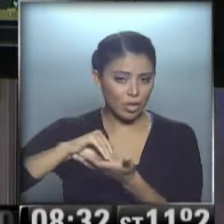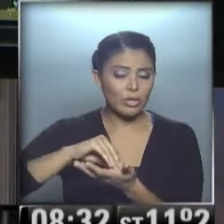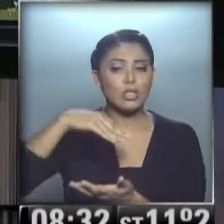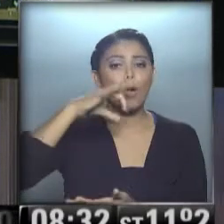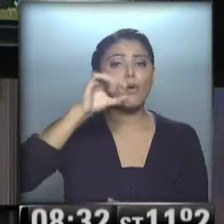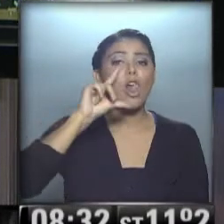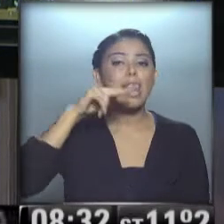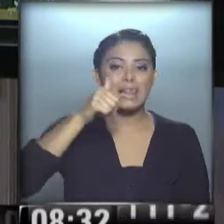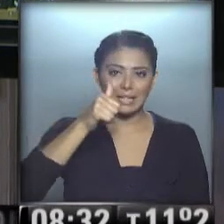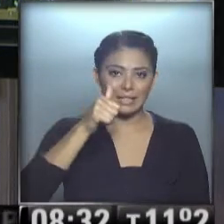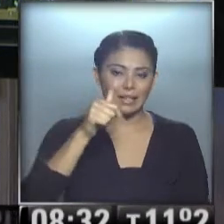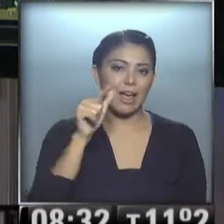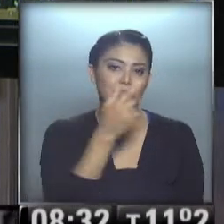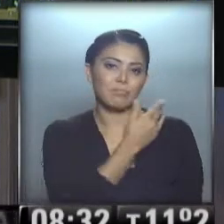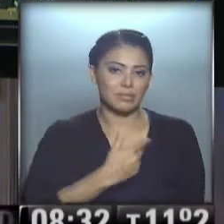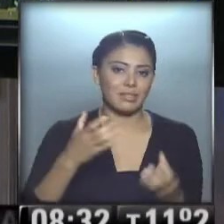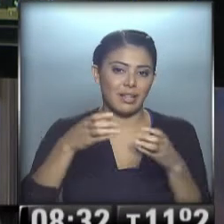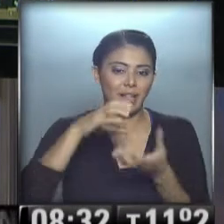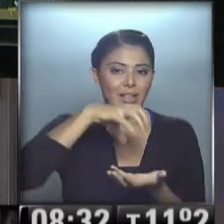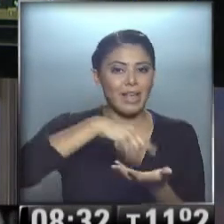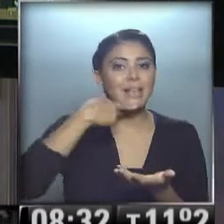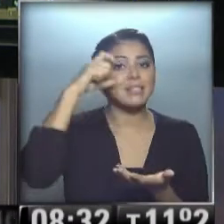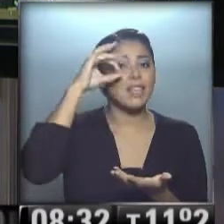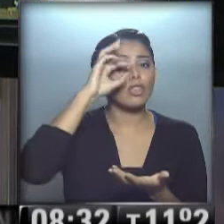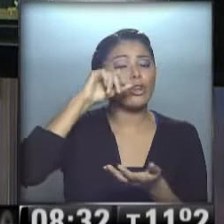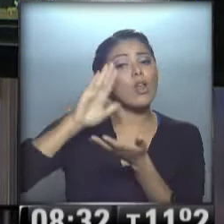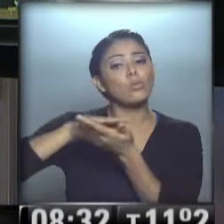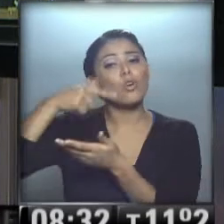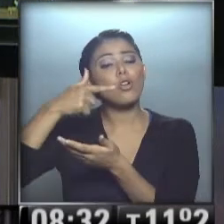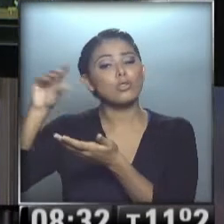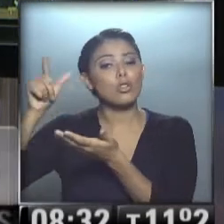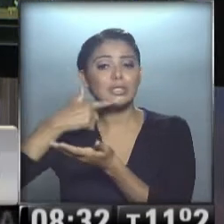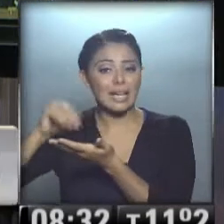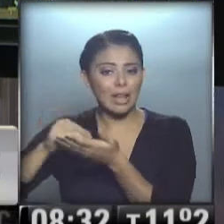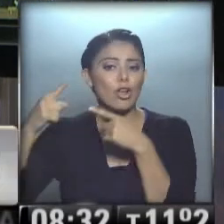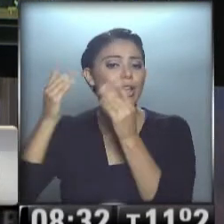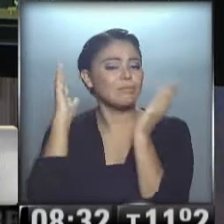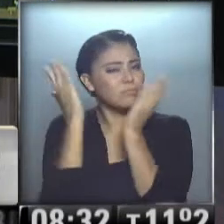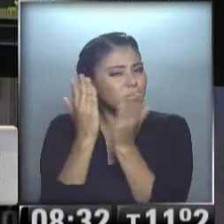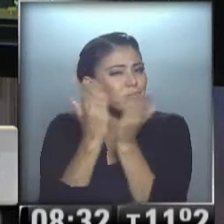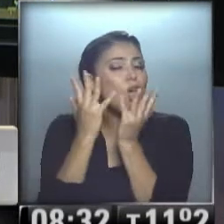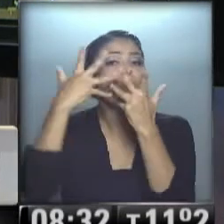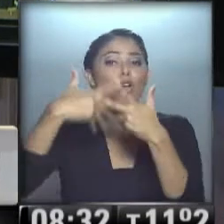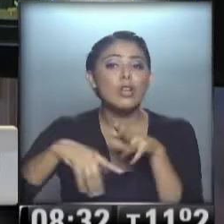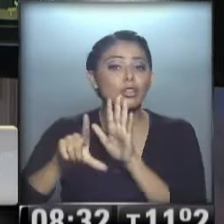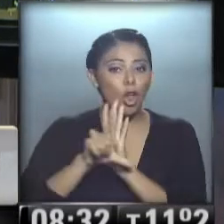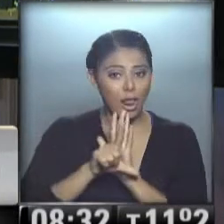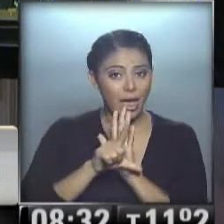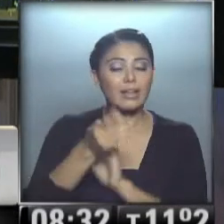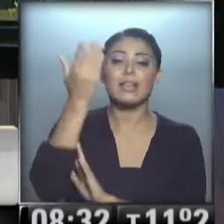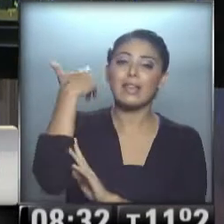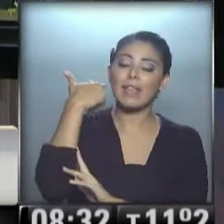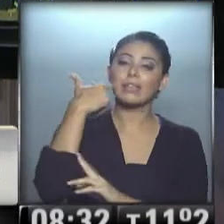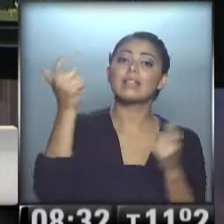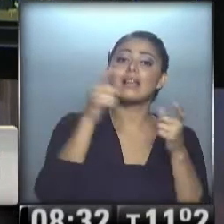Molina, el titular del CEDRONAR, estuvo analizando junto con los senadores nacionales un proyecto de ley que ya viene con la sanción